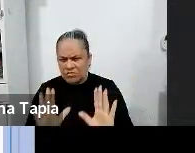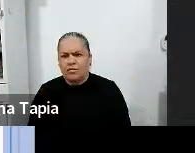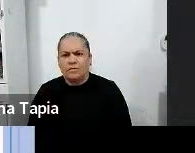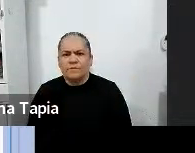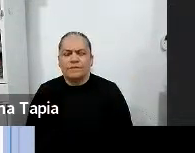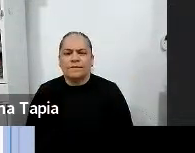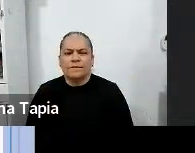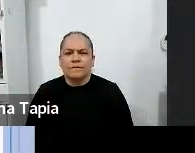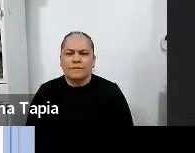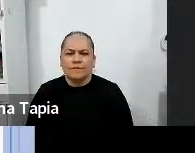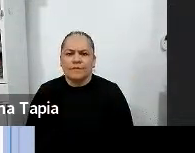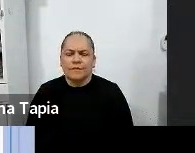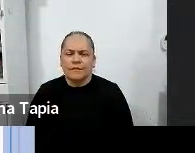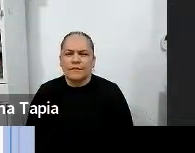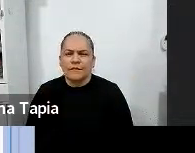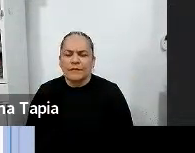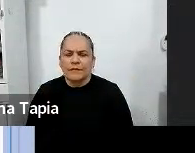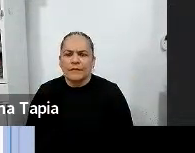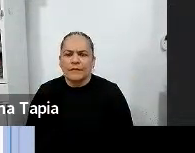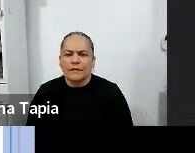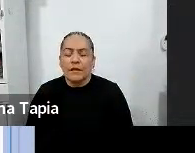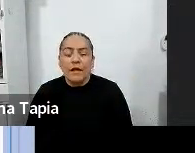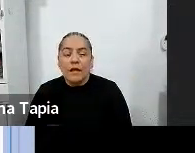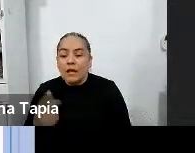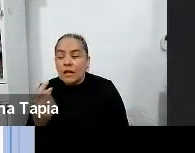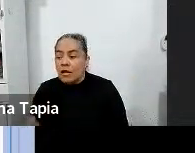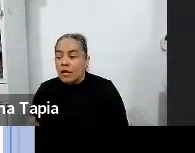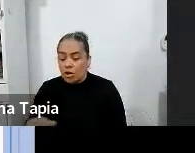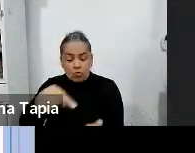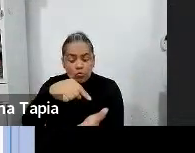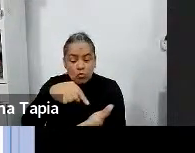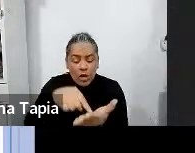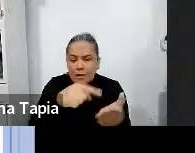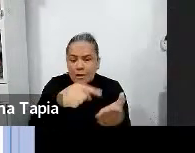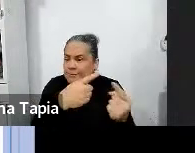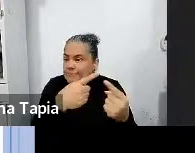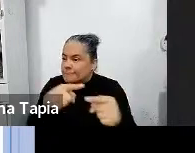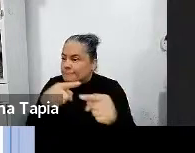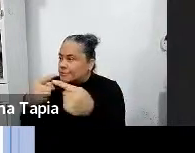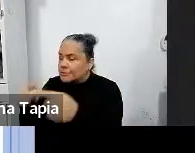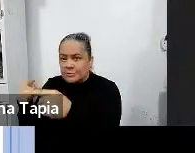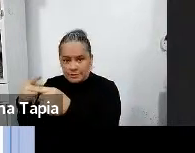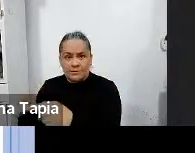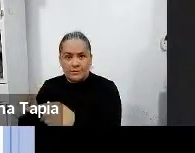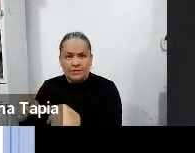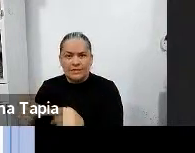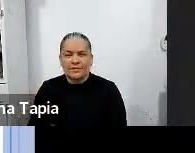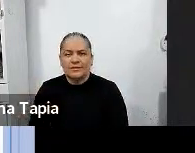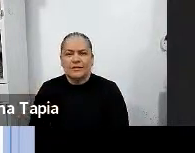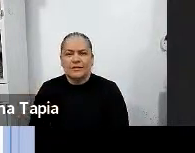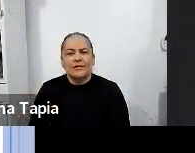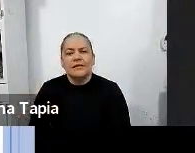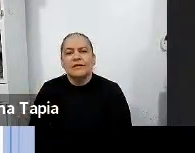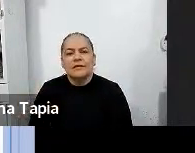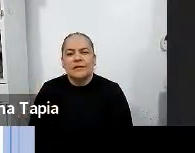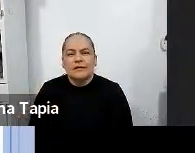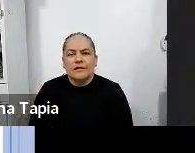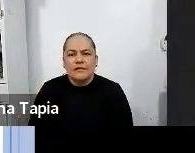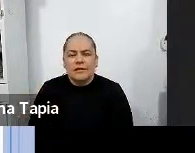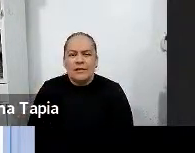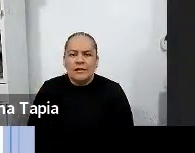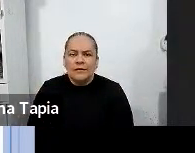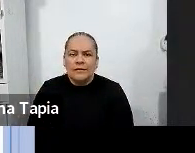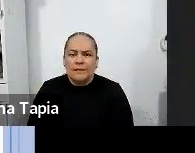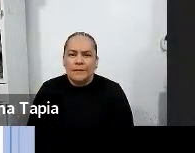que se tenga en algunos lugares, digo, y no aquí, no en la red de museos, es en otros espacios, ¿sí? Llamémosle en